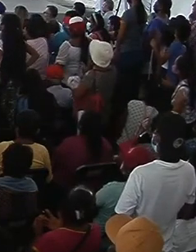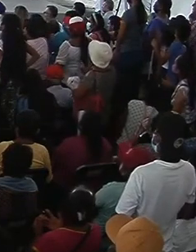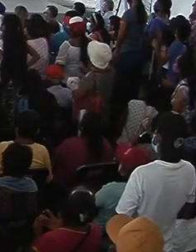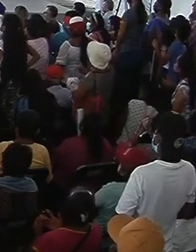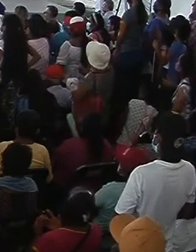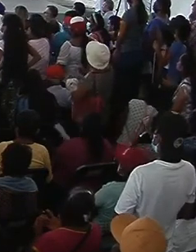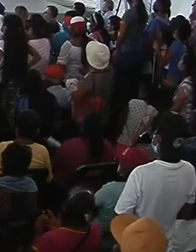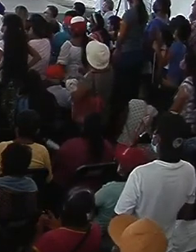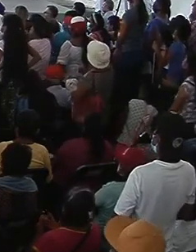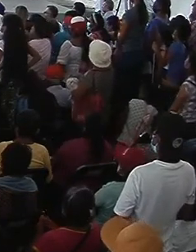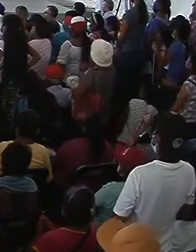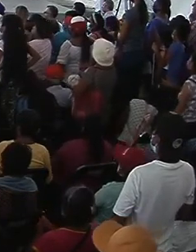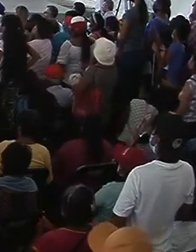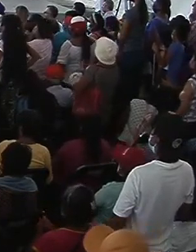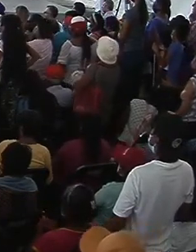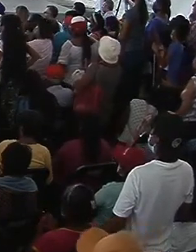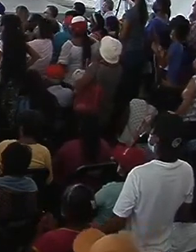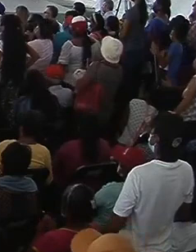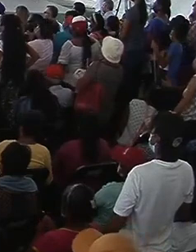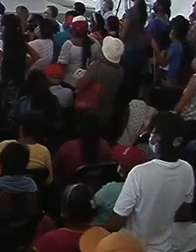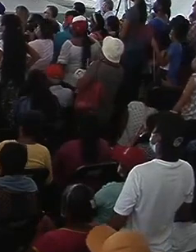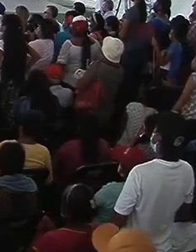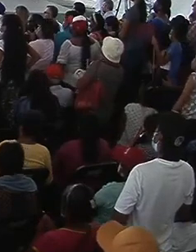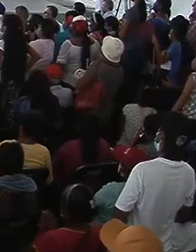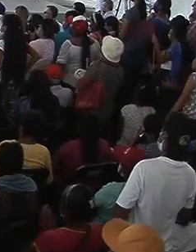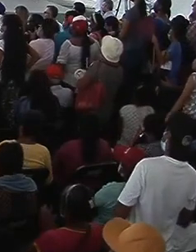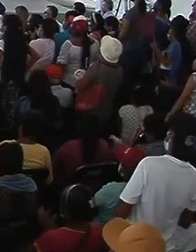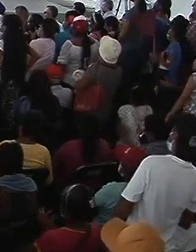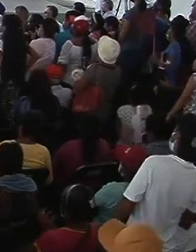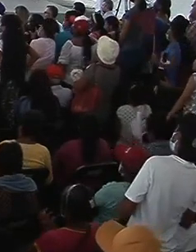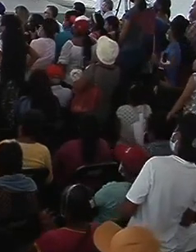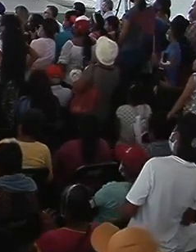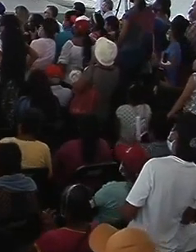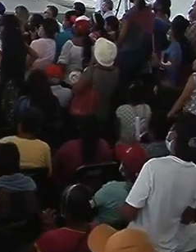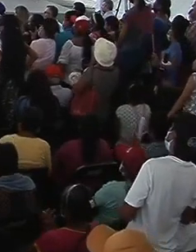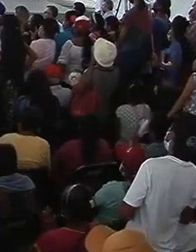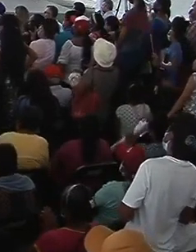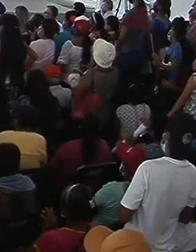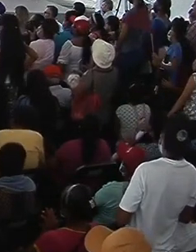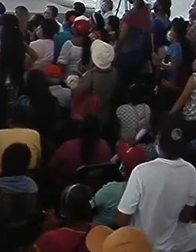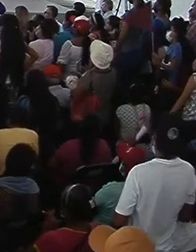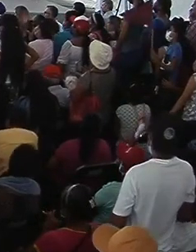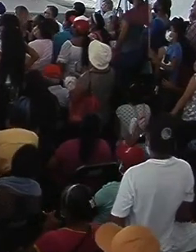Agrario, Territorial y Urbano, arquitecto David Ricardo Cervantes Peredo.